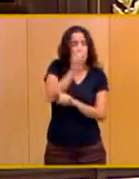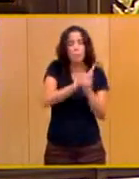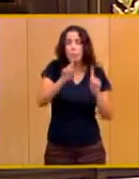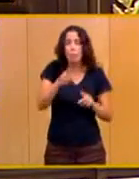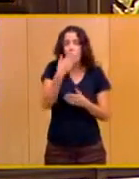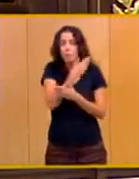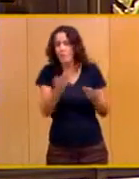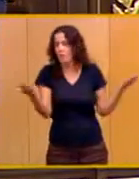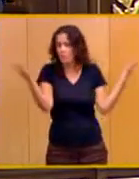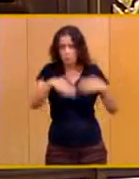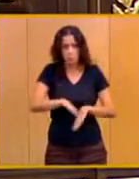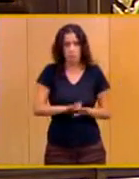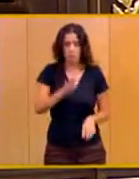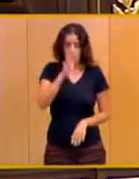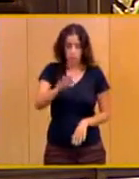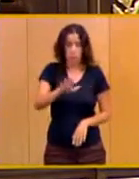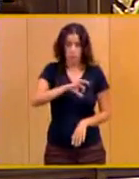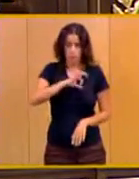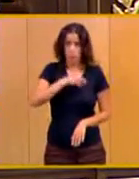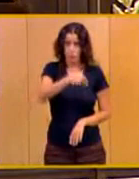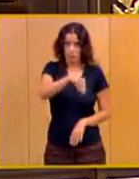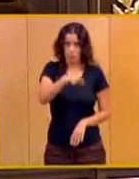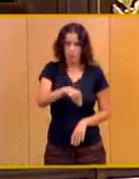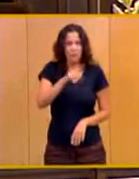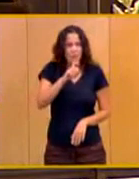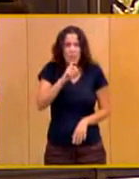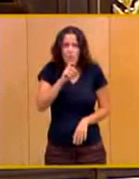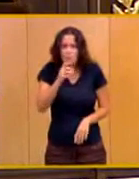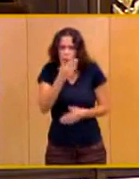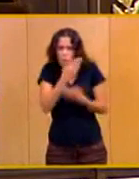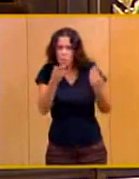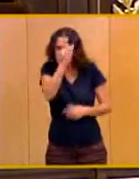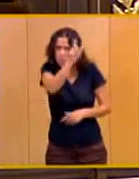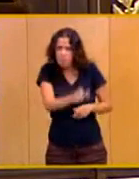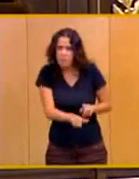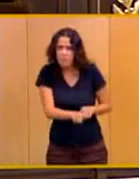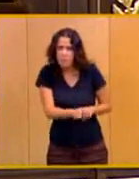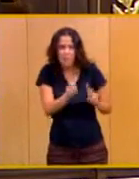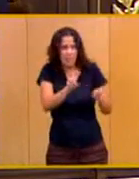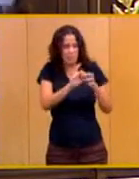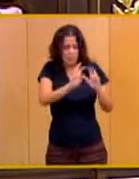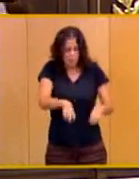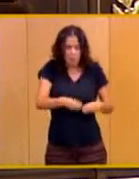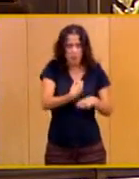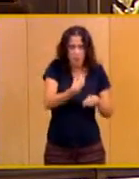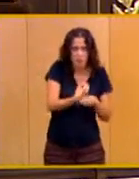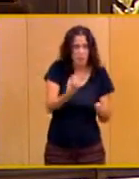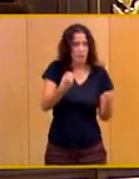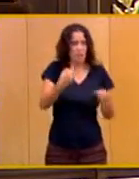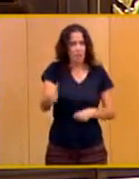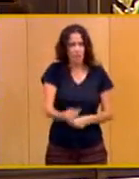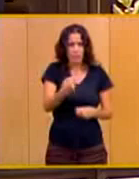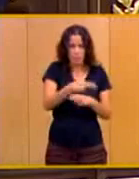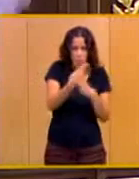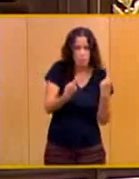porque, señor presidente, ¿cómo se puede confiar en una persona que en materia de reforma laboral, déficit público, deuda pública,